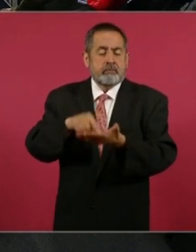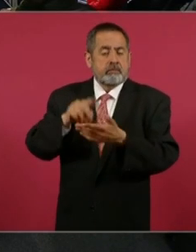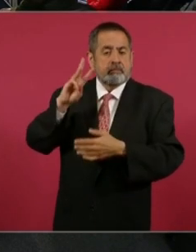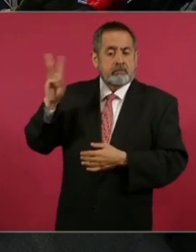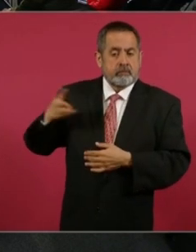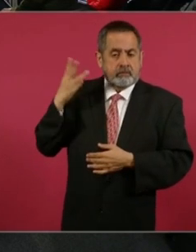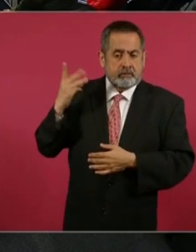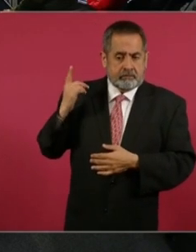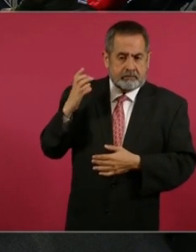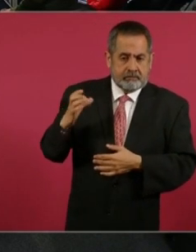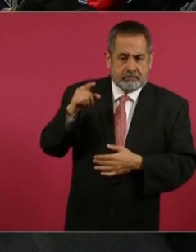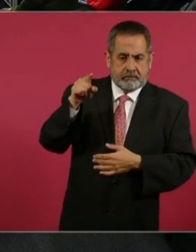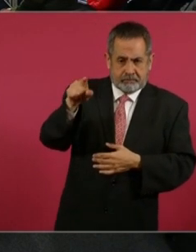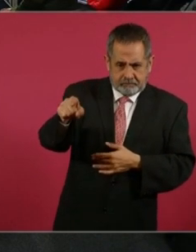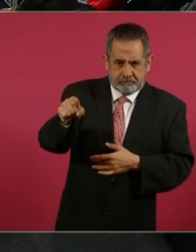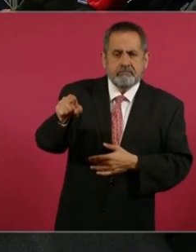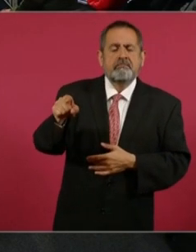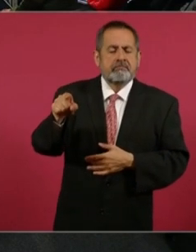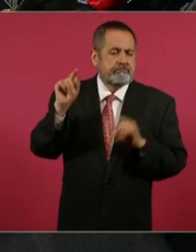Washington,